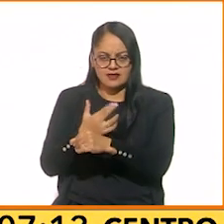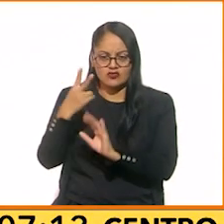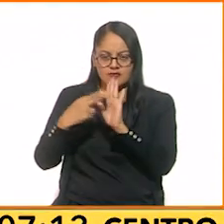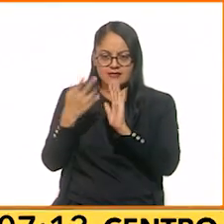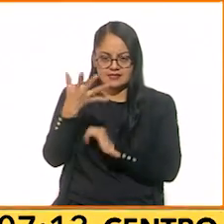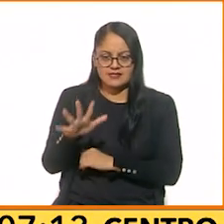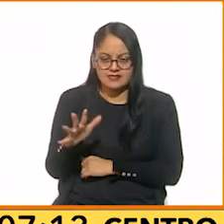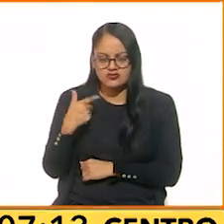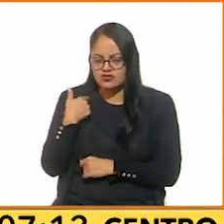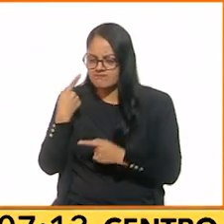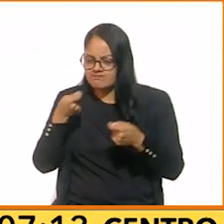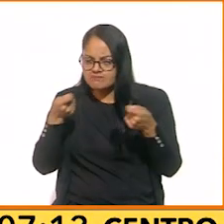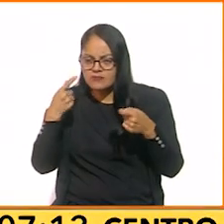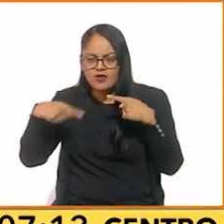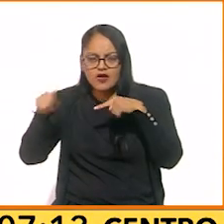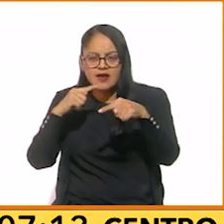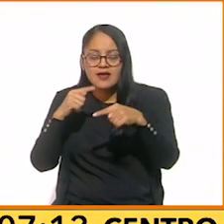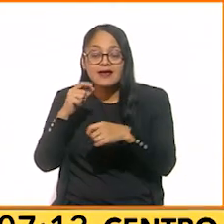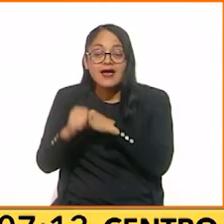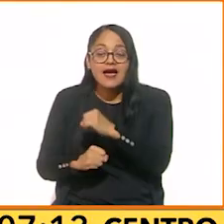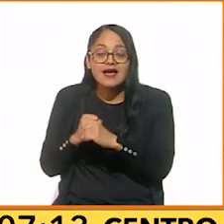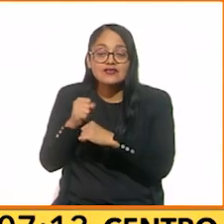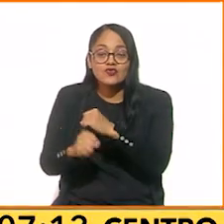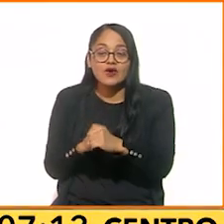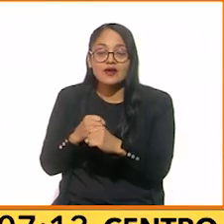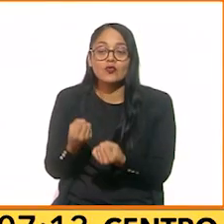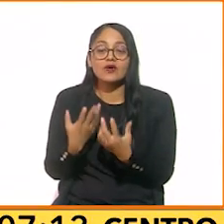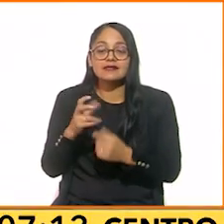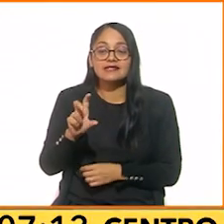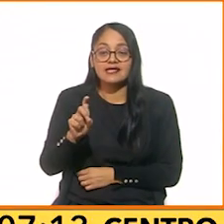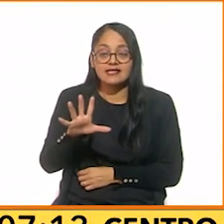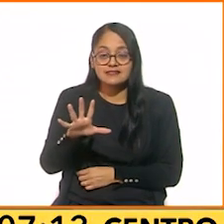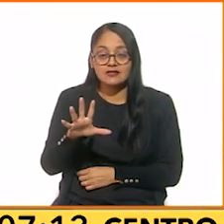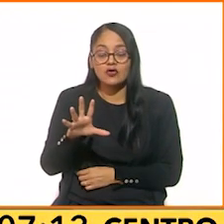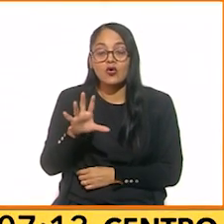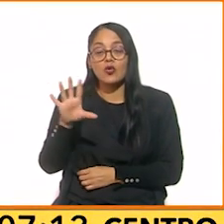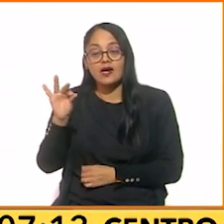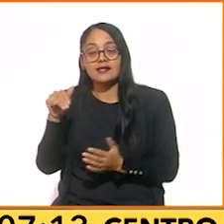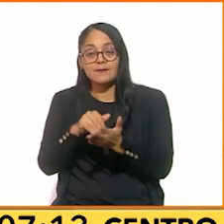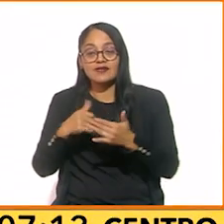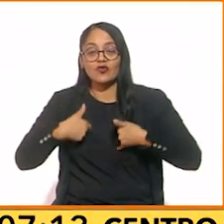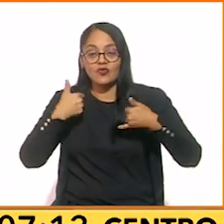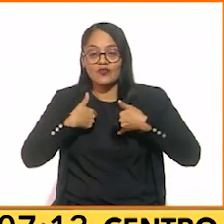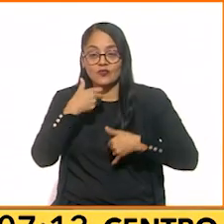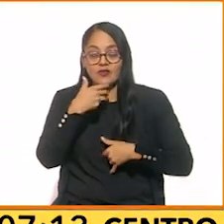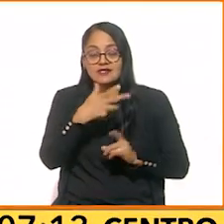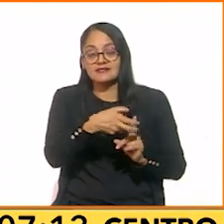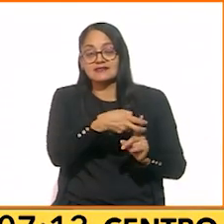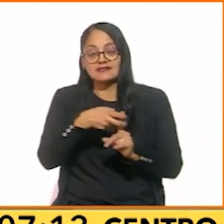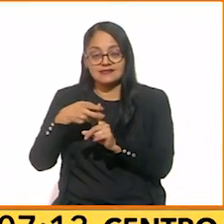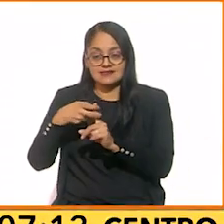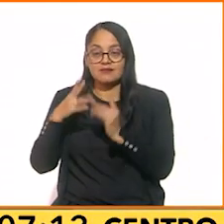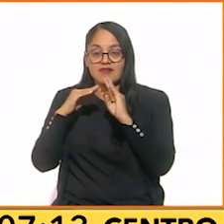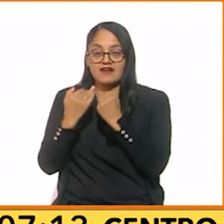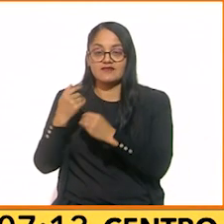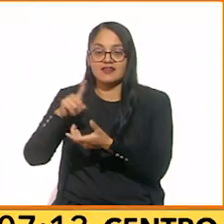2010, Sí. identificamos que cada año son reclutados entre 35 y 40,000 adolescentes. Y en otro